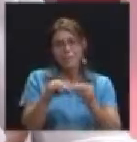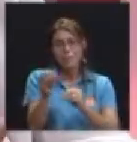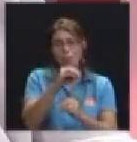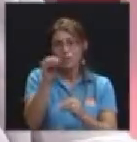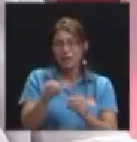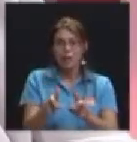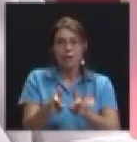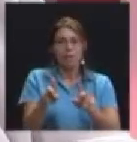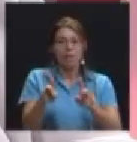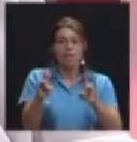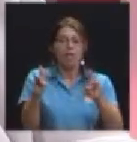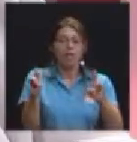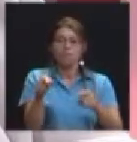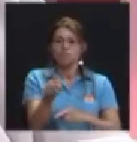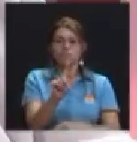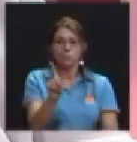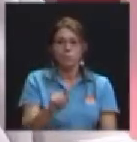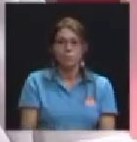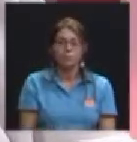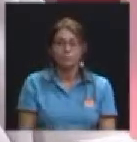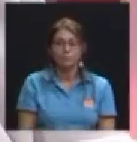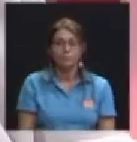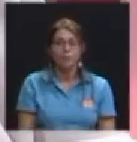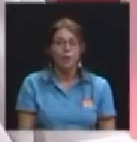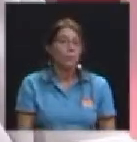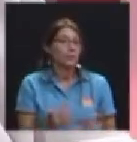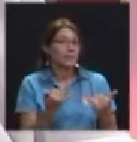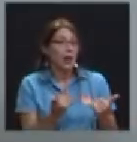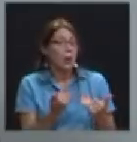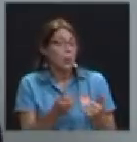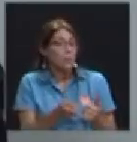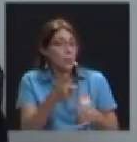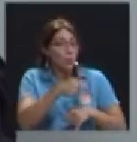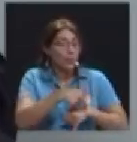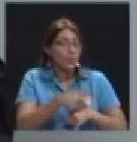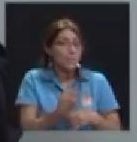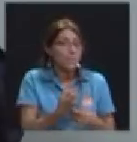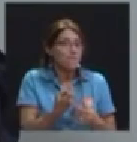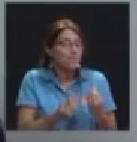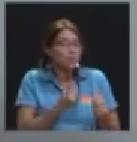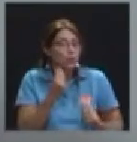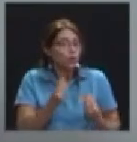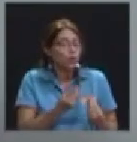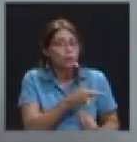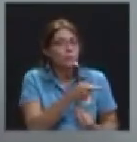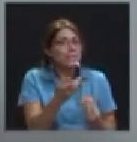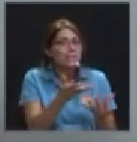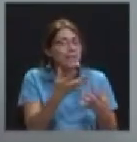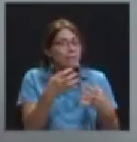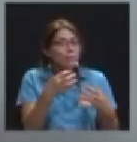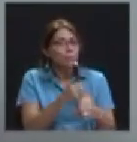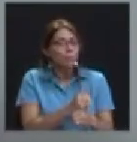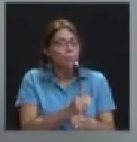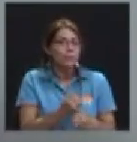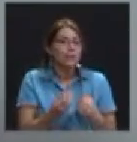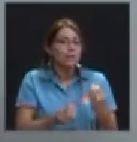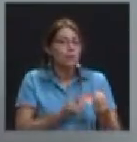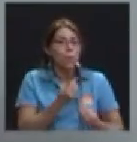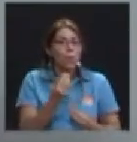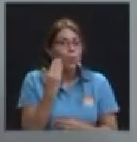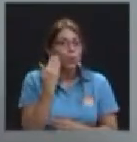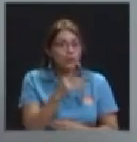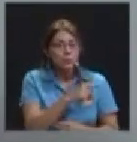o un deterioro en ese indicador. Nos queda como 1 minuto y medio, no sé cómo quieren resumir un poco, y no sé si